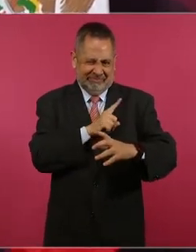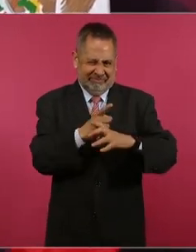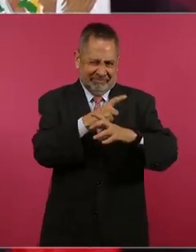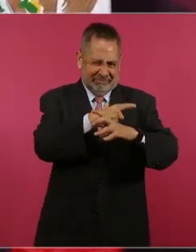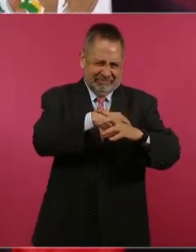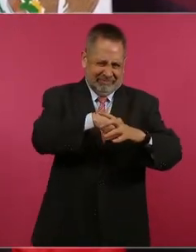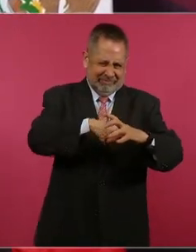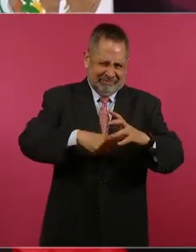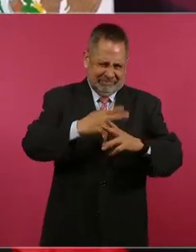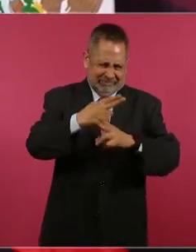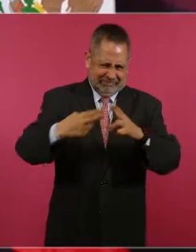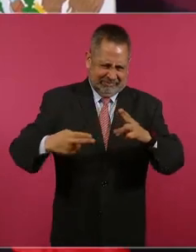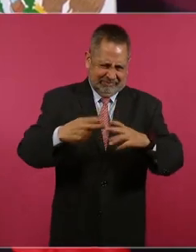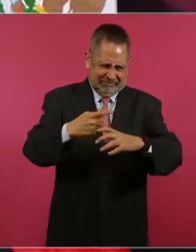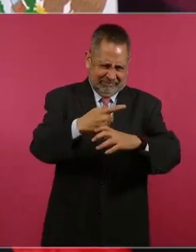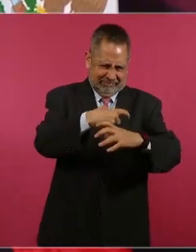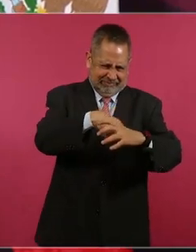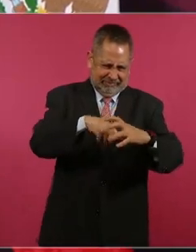con navajas,